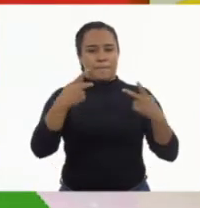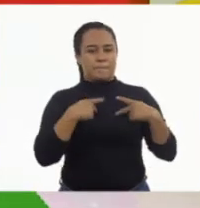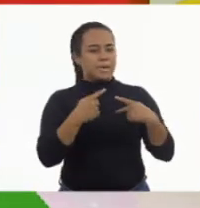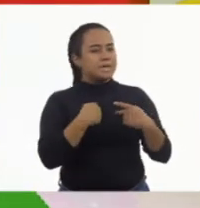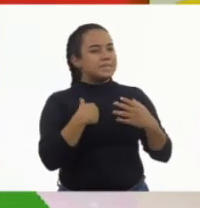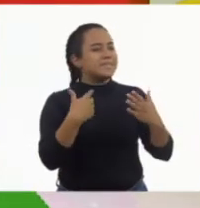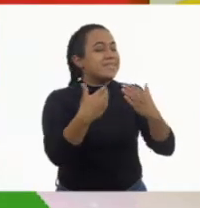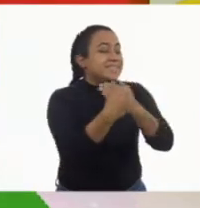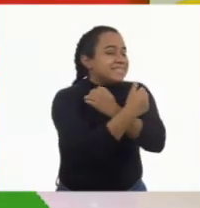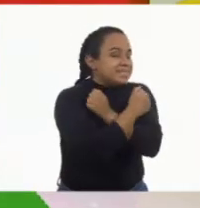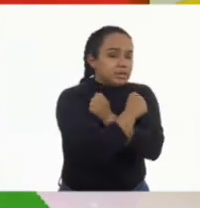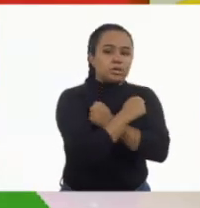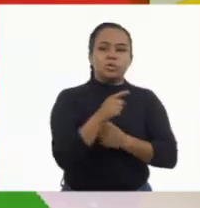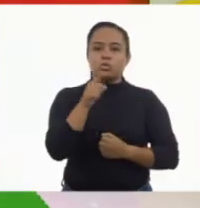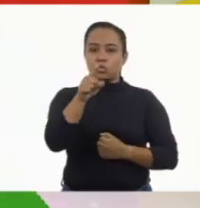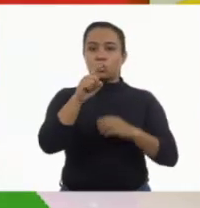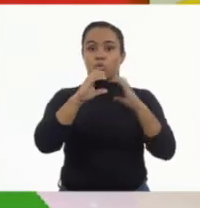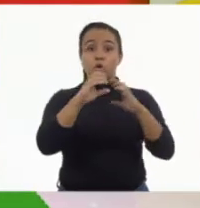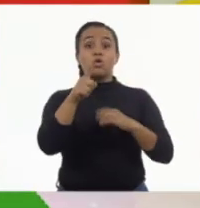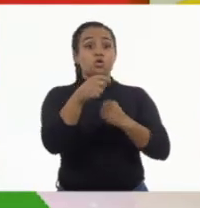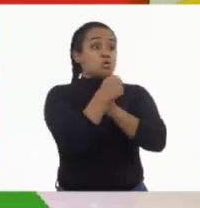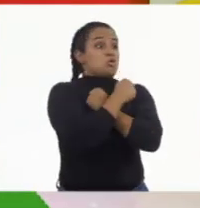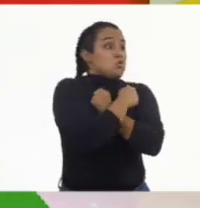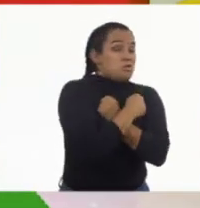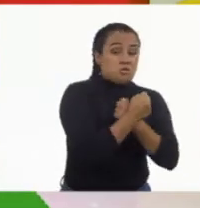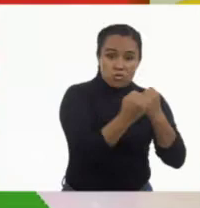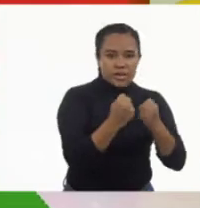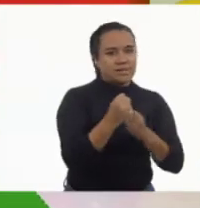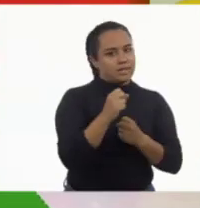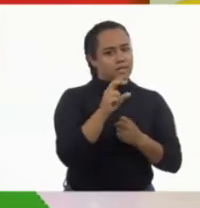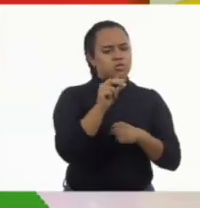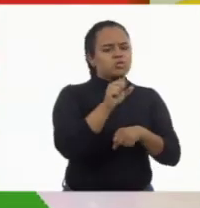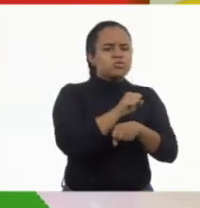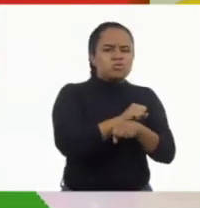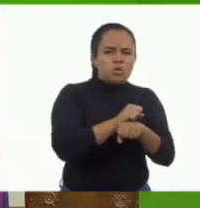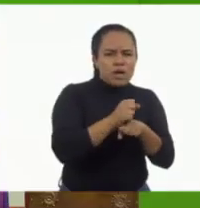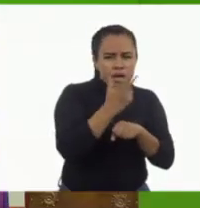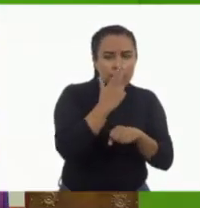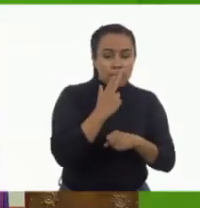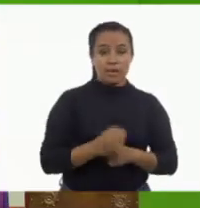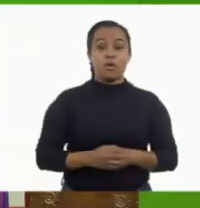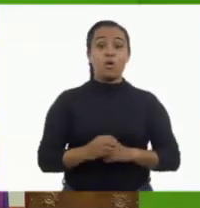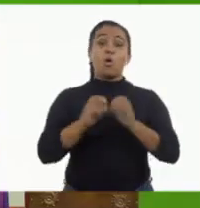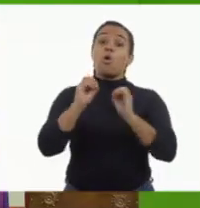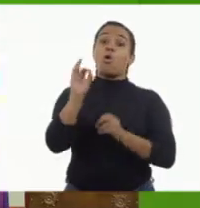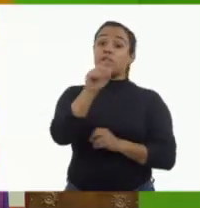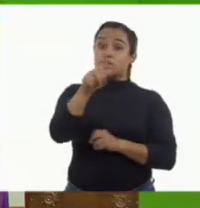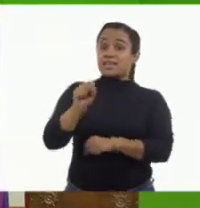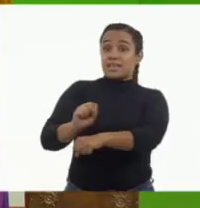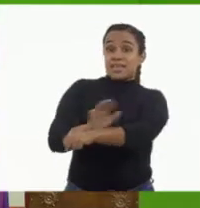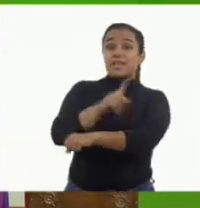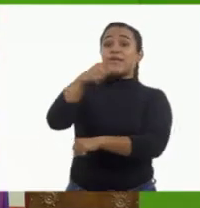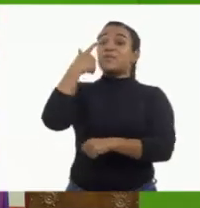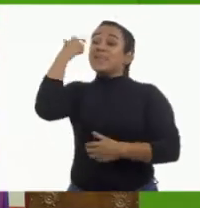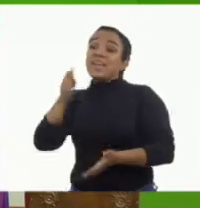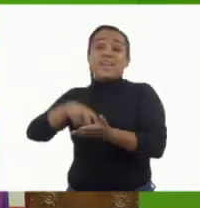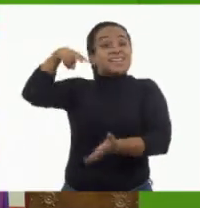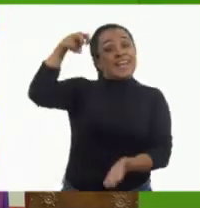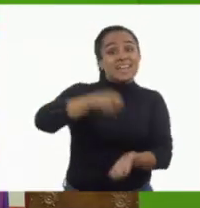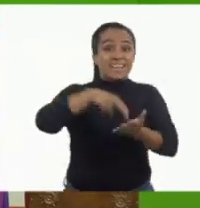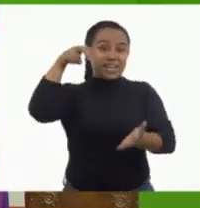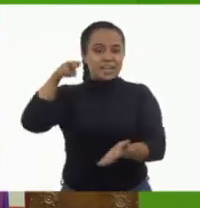alguien, ten cuidado para no lastimarlo. O cuando estés muy emocionado y quieras saltar de